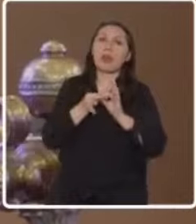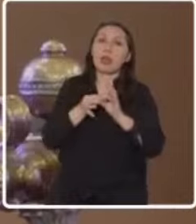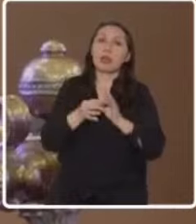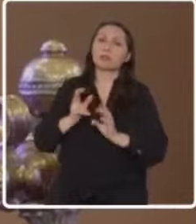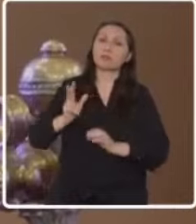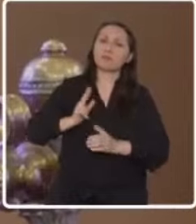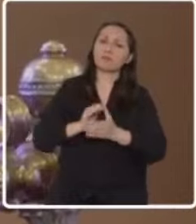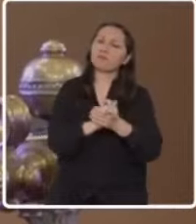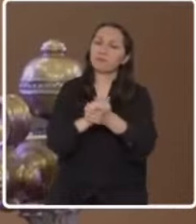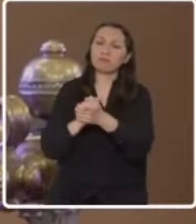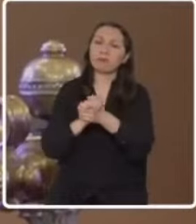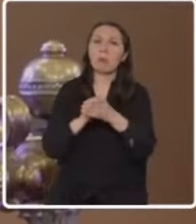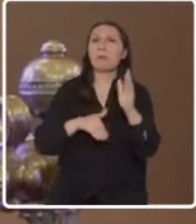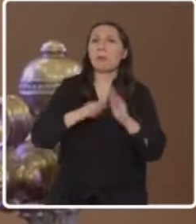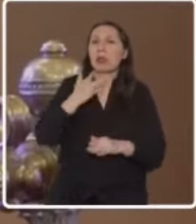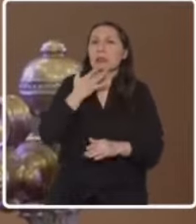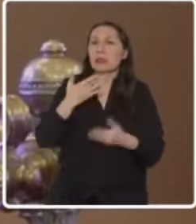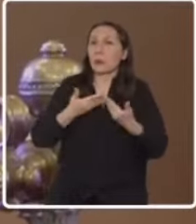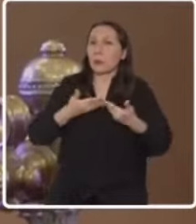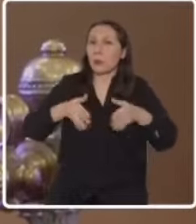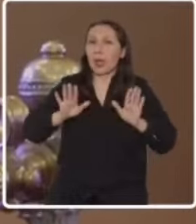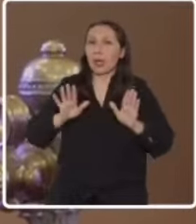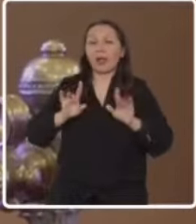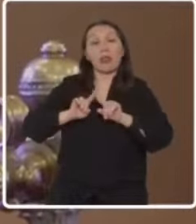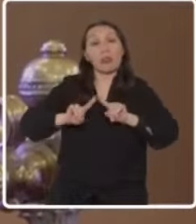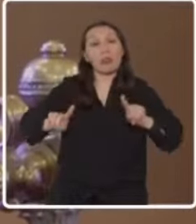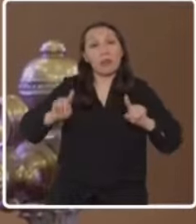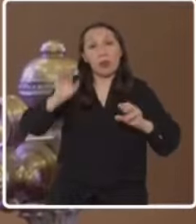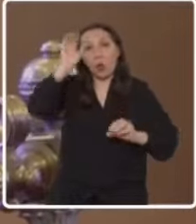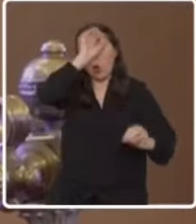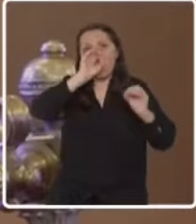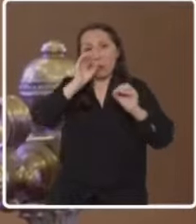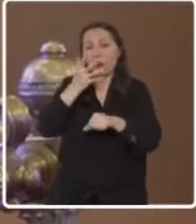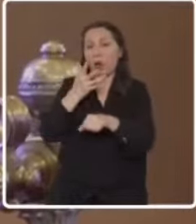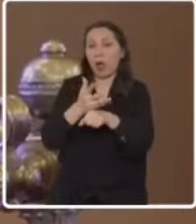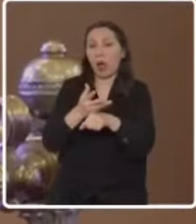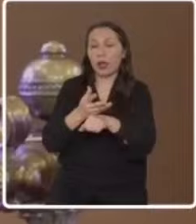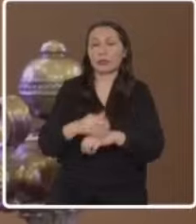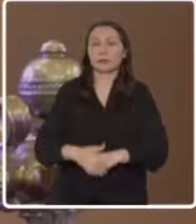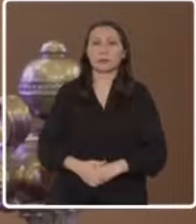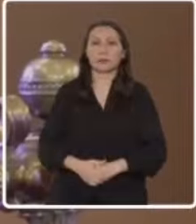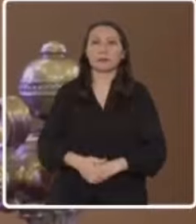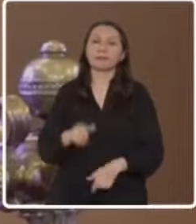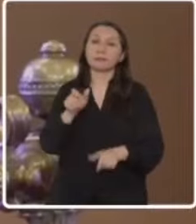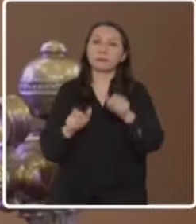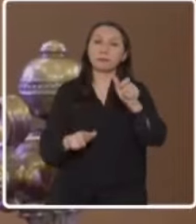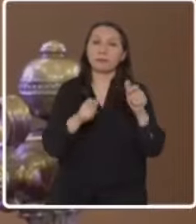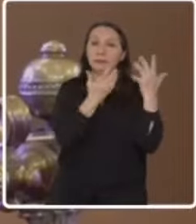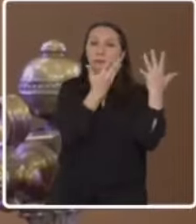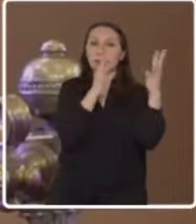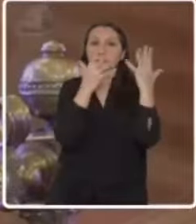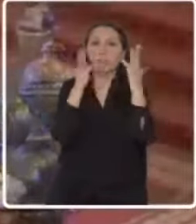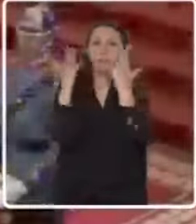amistad cívica por sobre cualquier diferencia que pudiéramos tener.